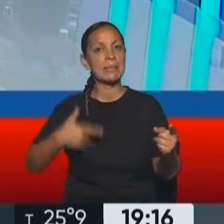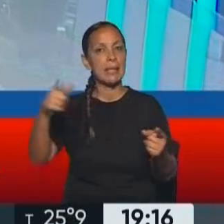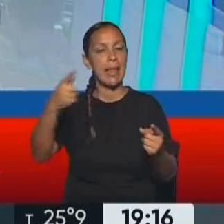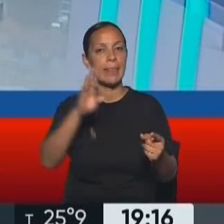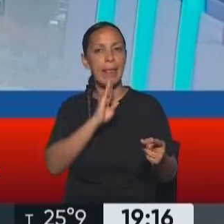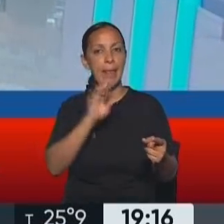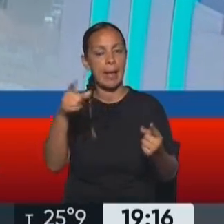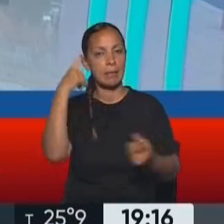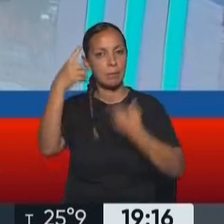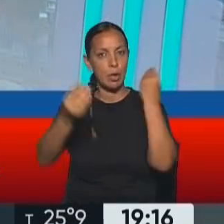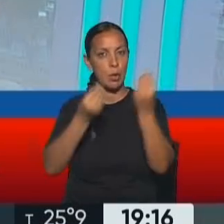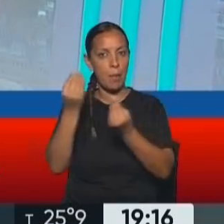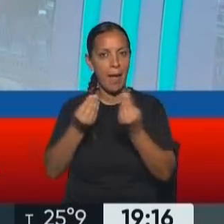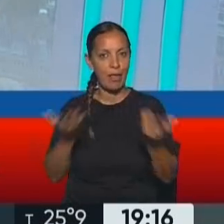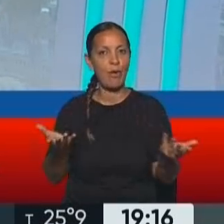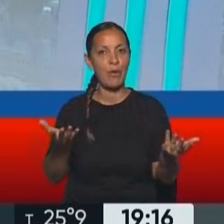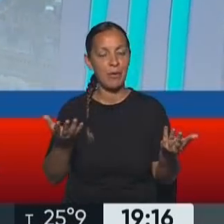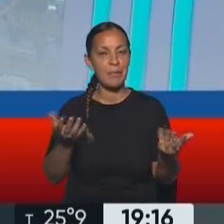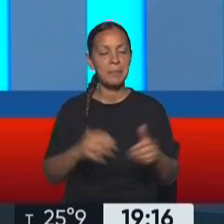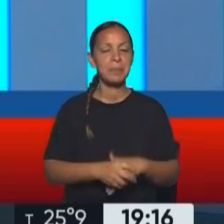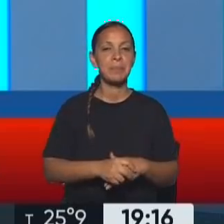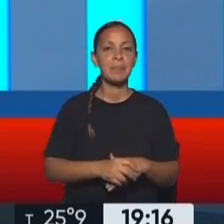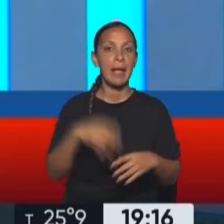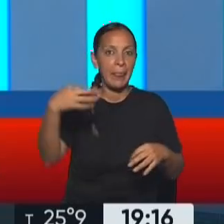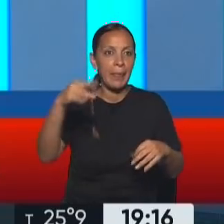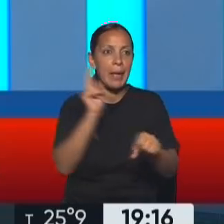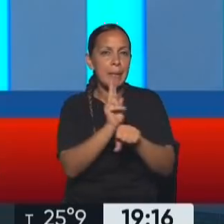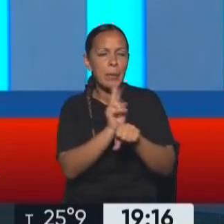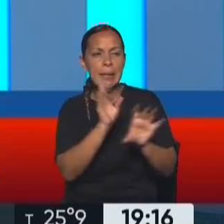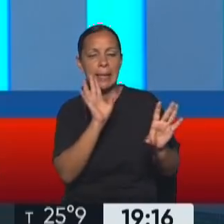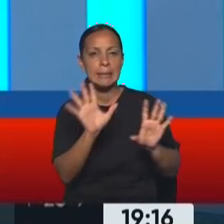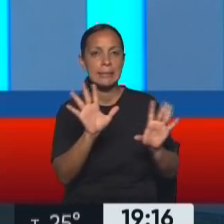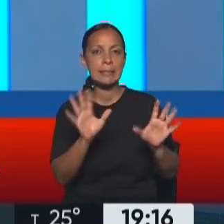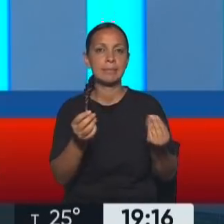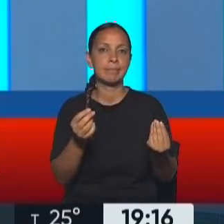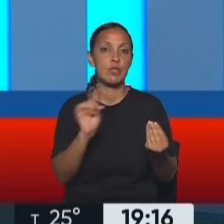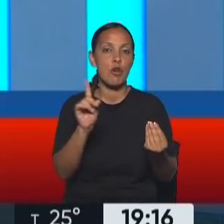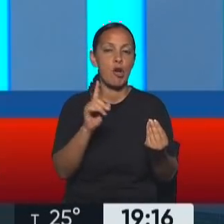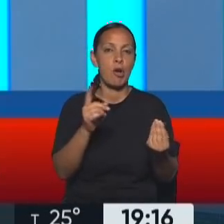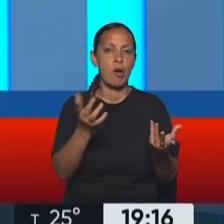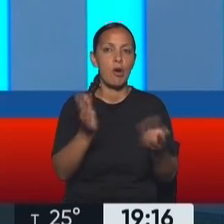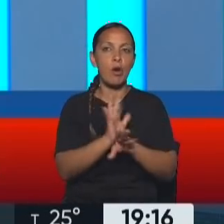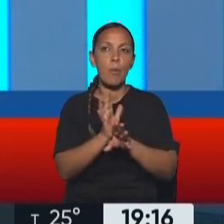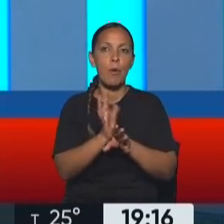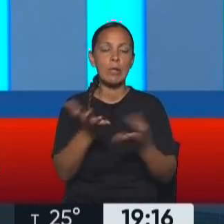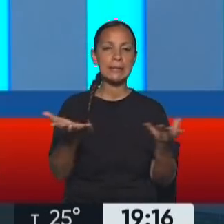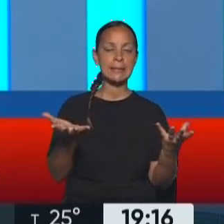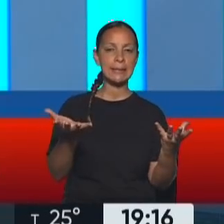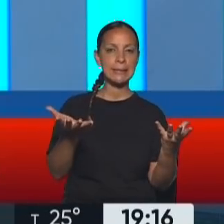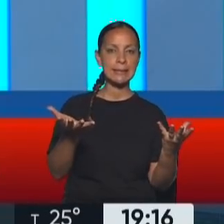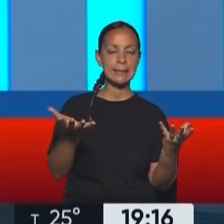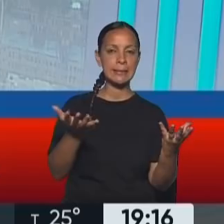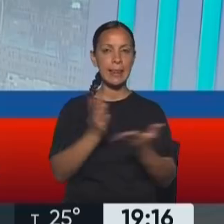sentido al gobierno de Israel este conflicto, preservar esa condición y no quedar quizás como víctima